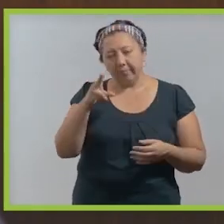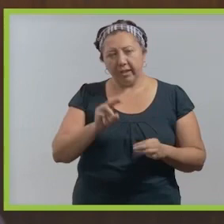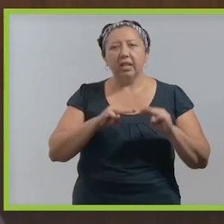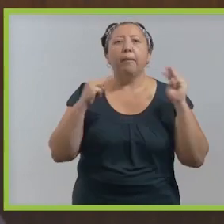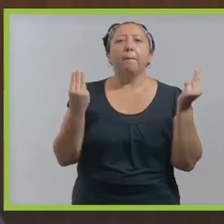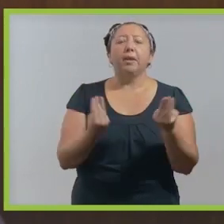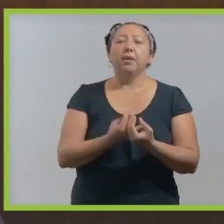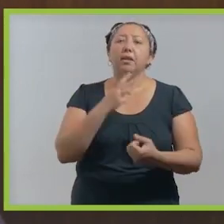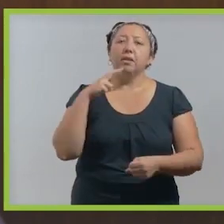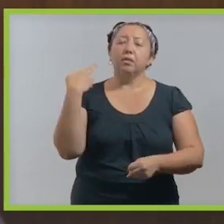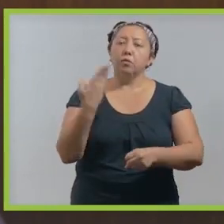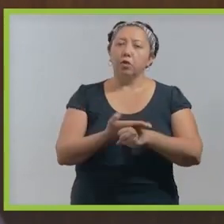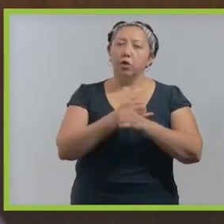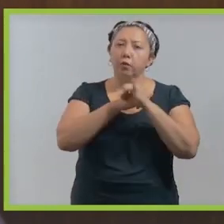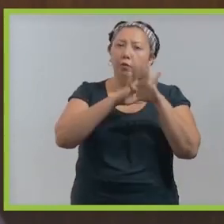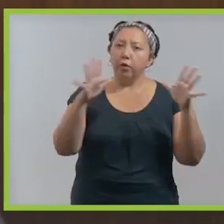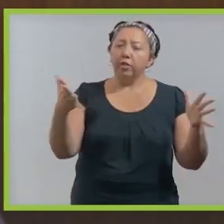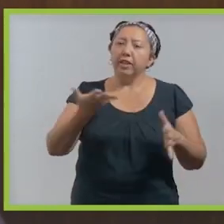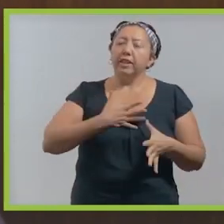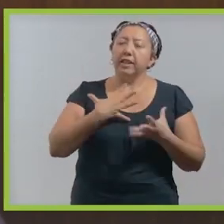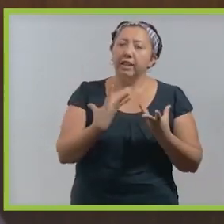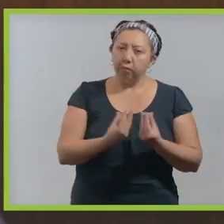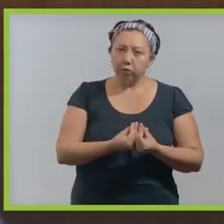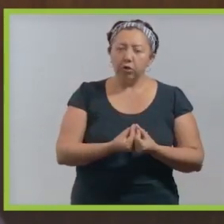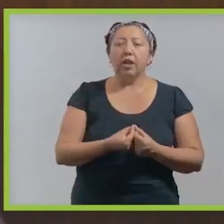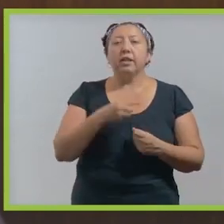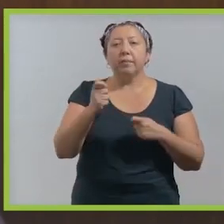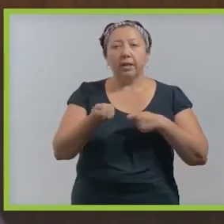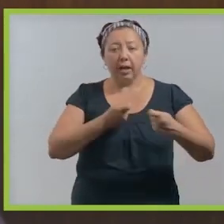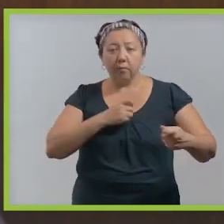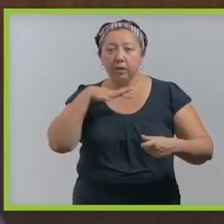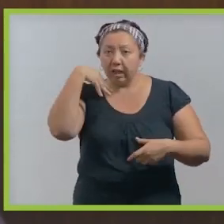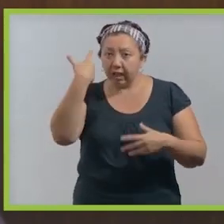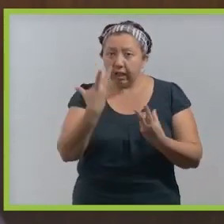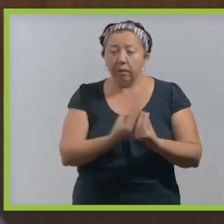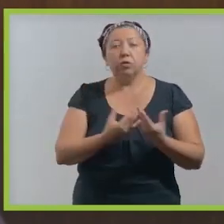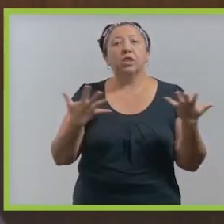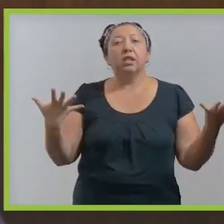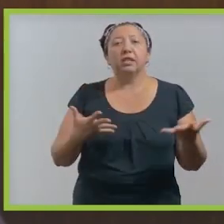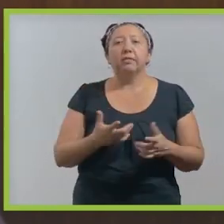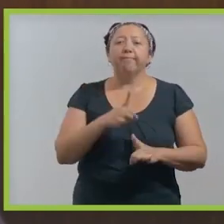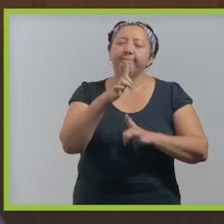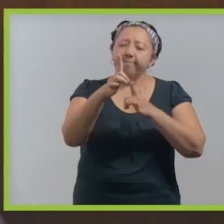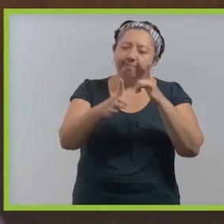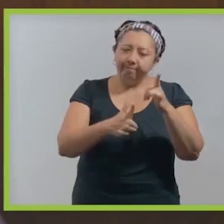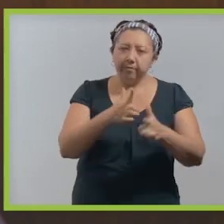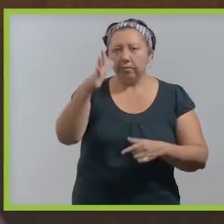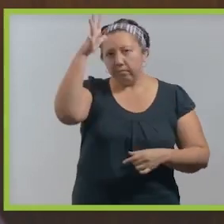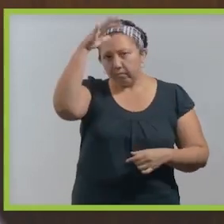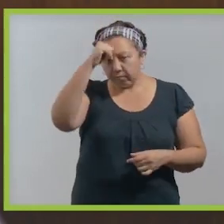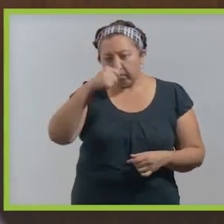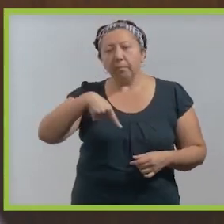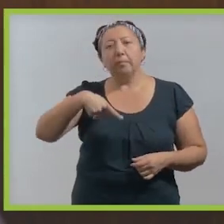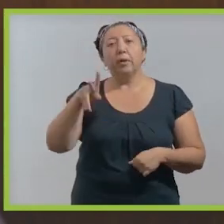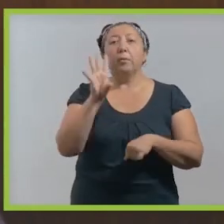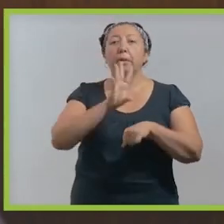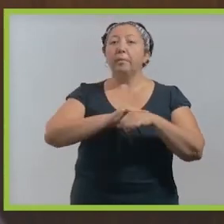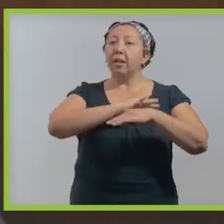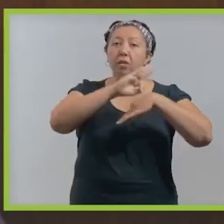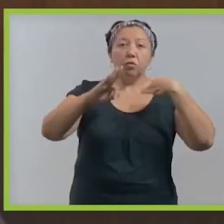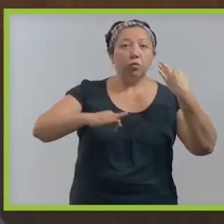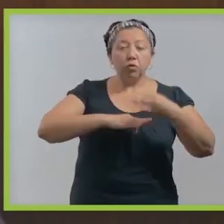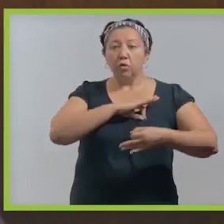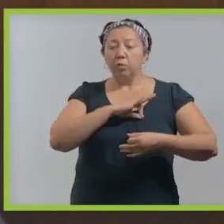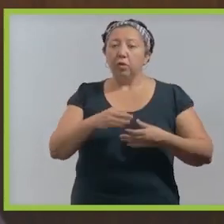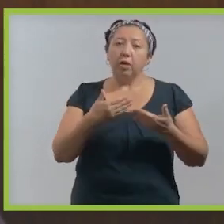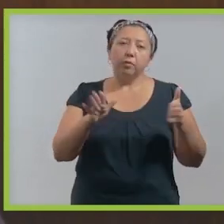de manera muy responsable, con los datos que tenemos, con la información que manejamos, queremos hacerlo de una manera lenta, ordenada, pero que permita a todos los